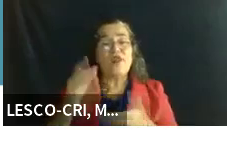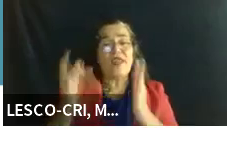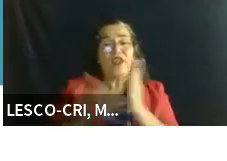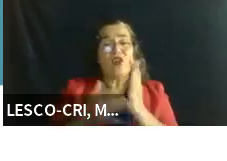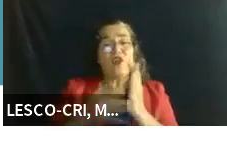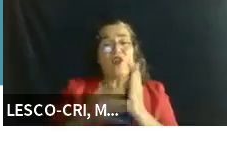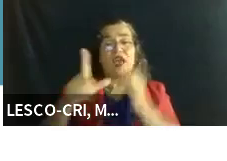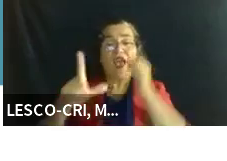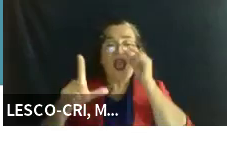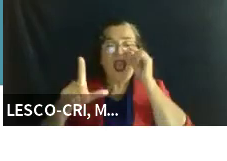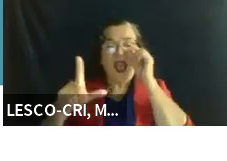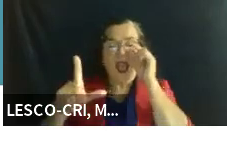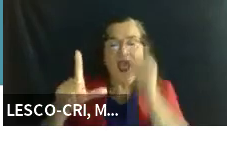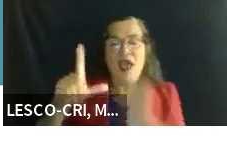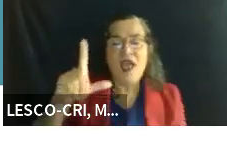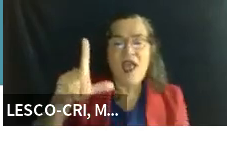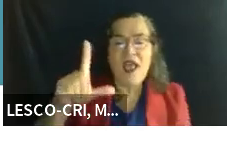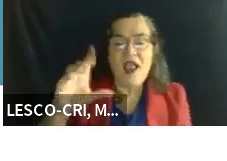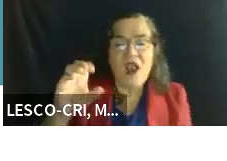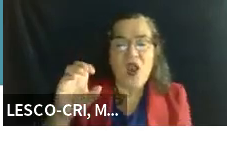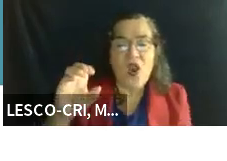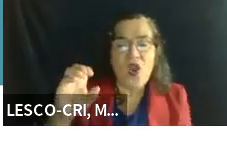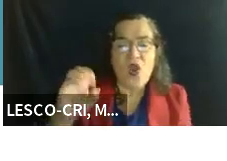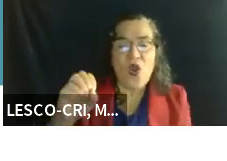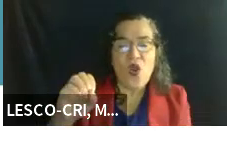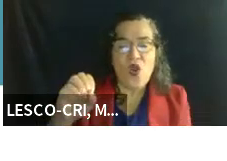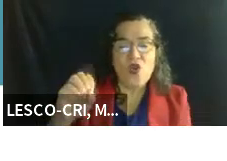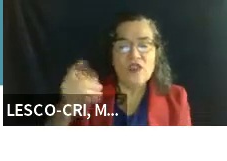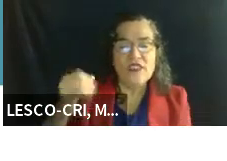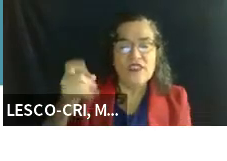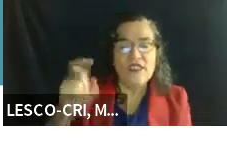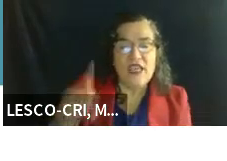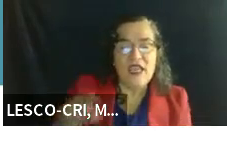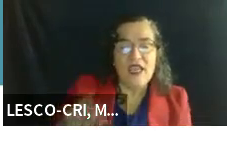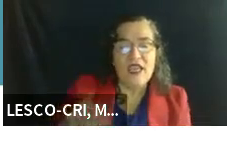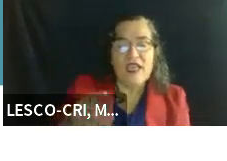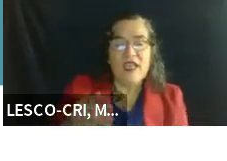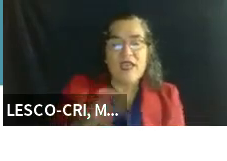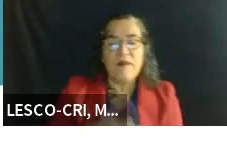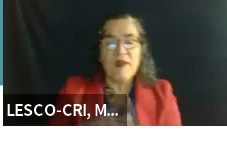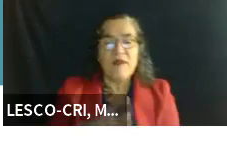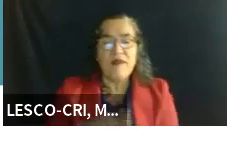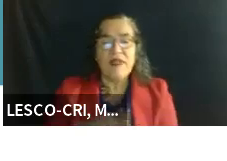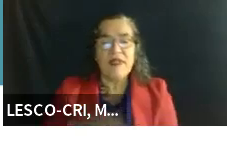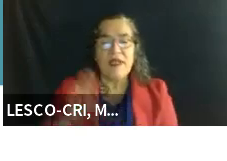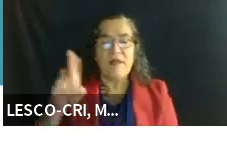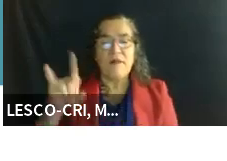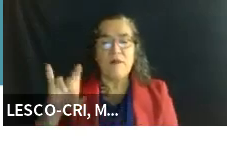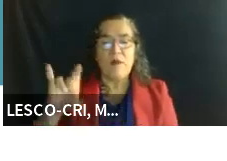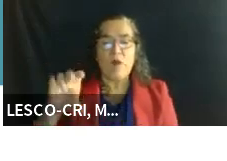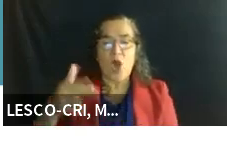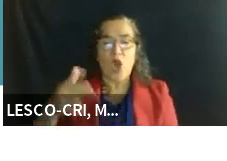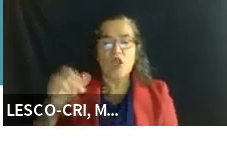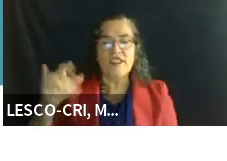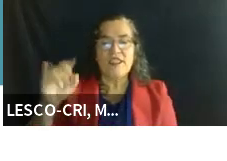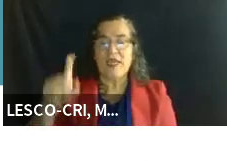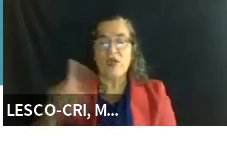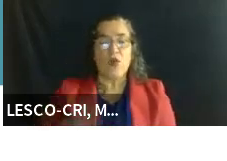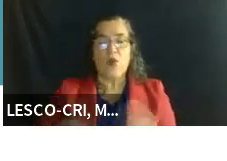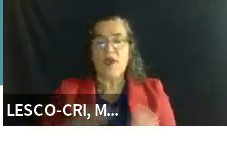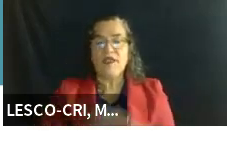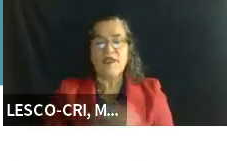con el NFT tener la seguridad que no pueden ser transgredidas, no pueden ser modificadas, no